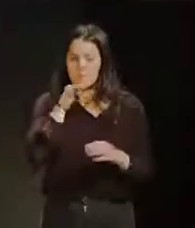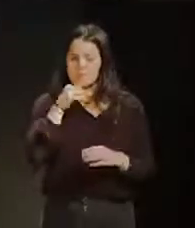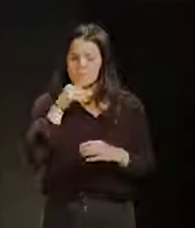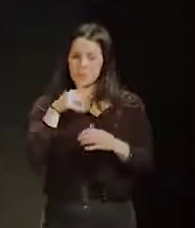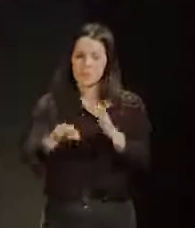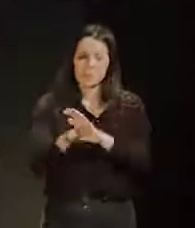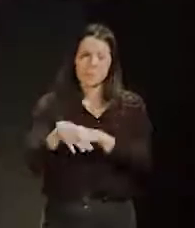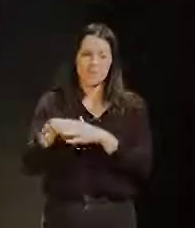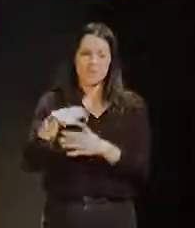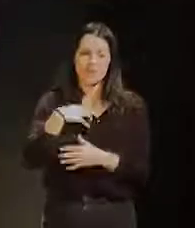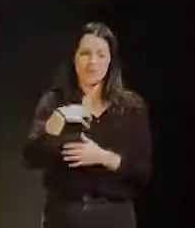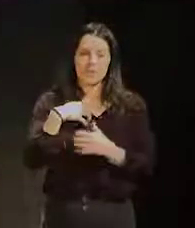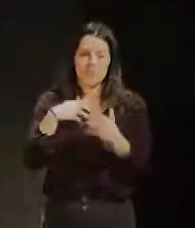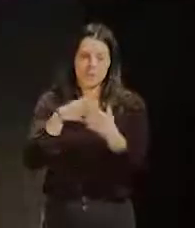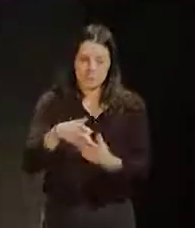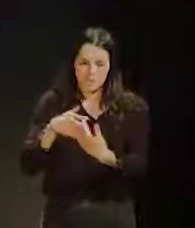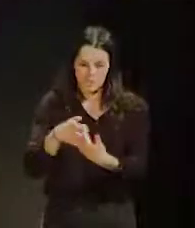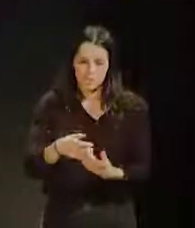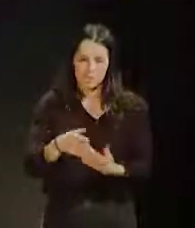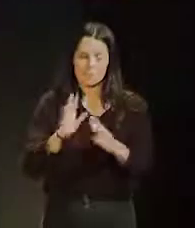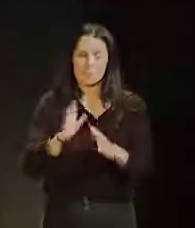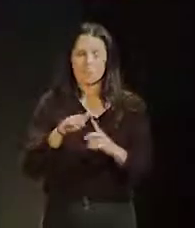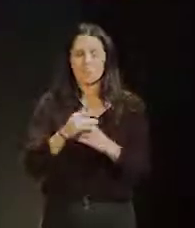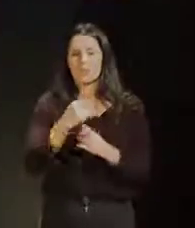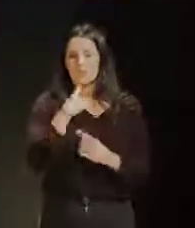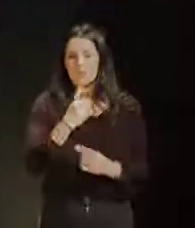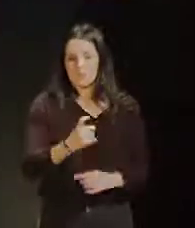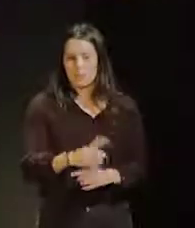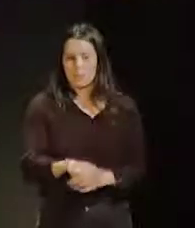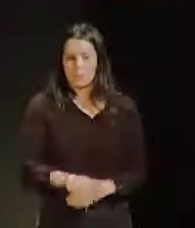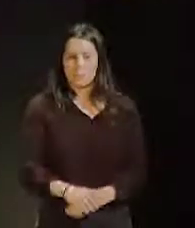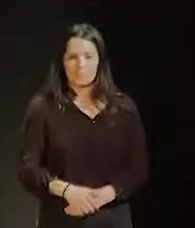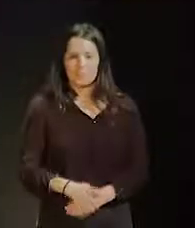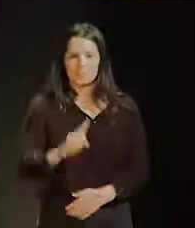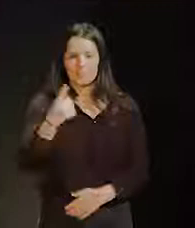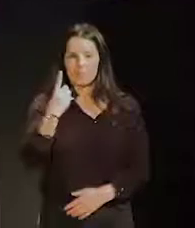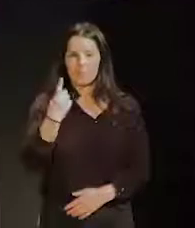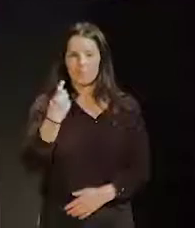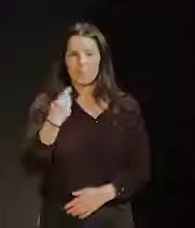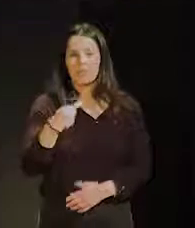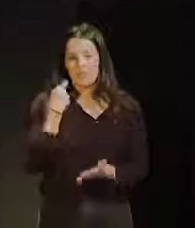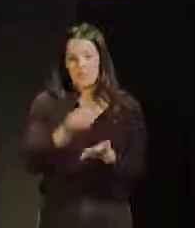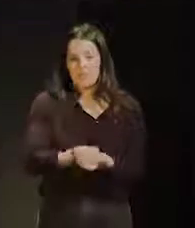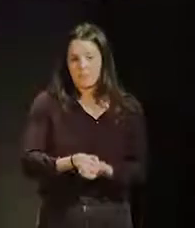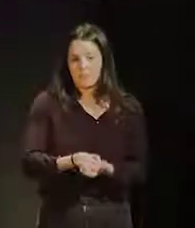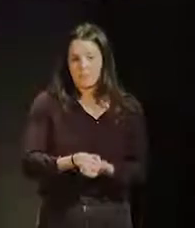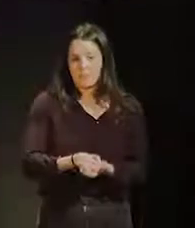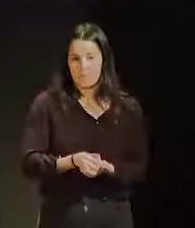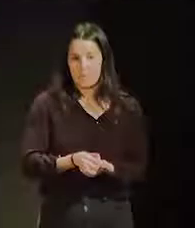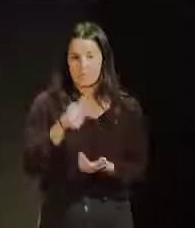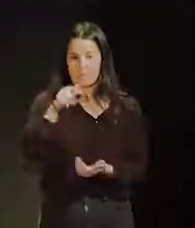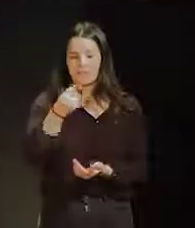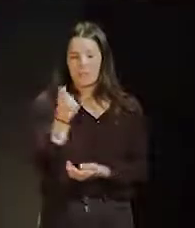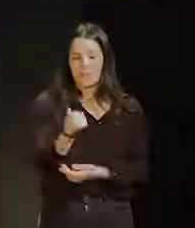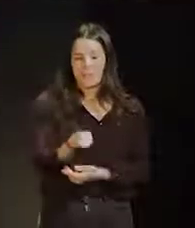un poco complicado. Porque, primero, hay que pagar un gestor. Ese